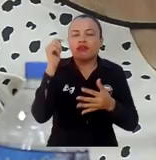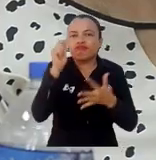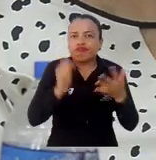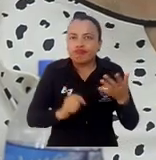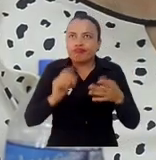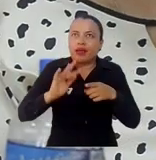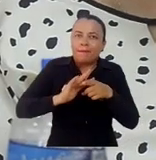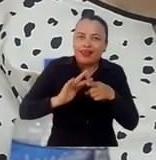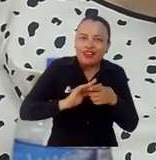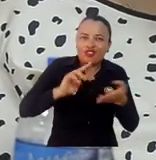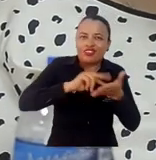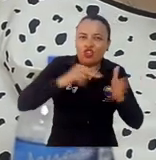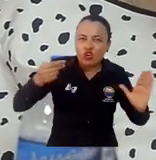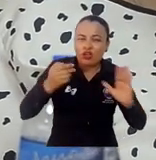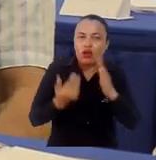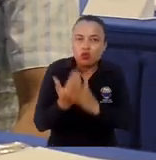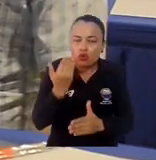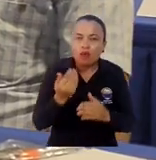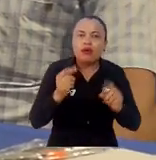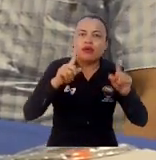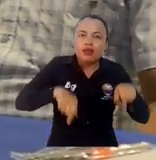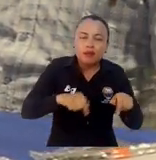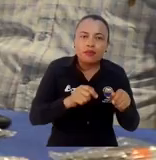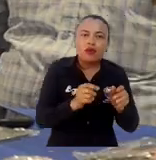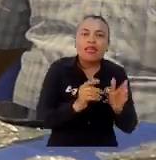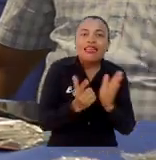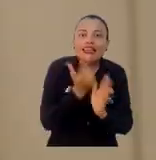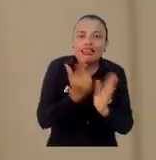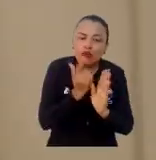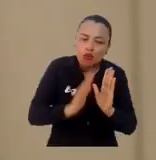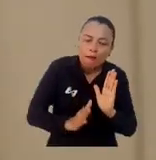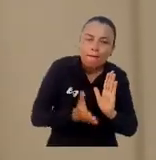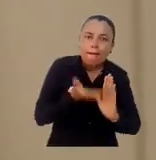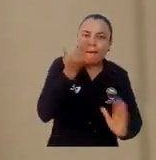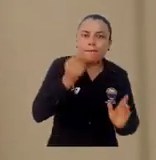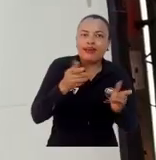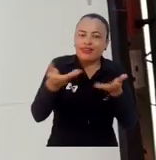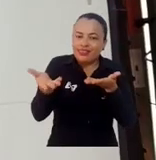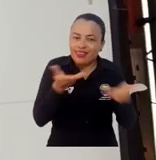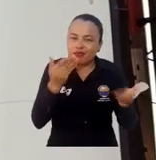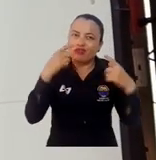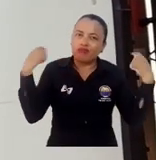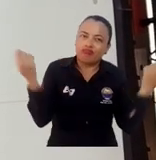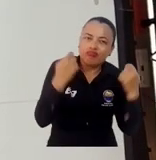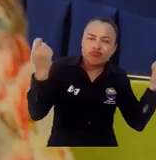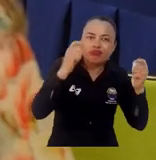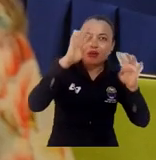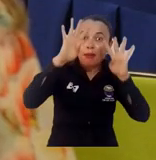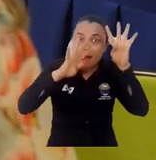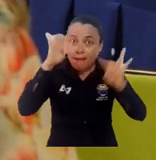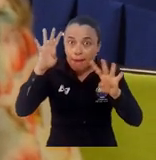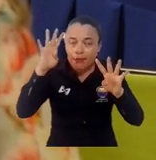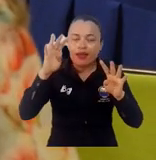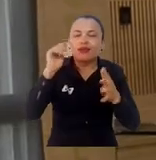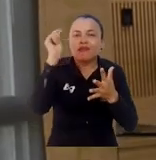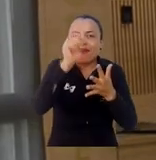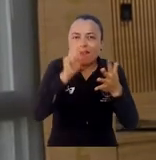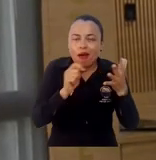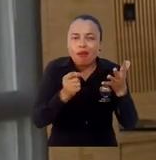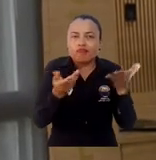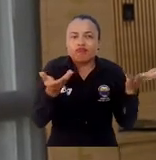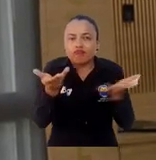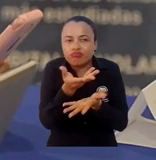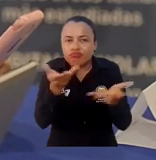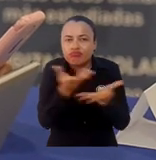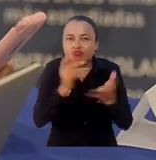la implementación de nuevas tecnologías, la actualización de colecciones y la promoción de servicios bibliotecarios innovadores, fueron